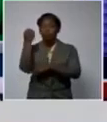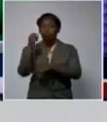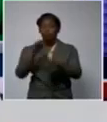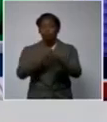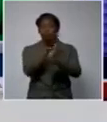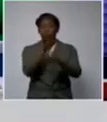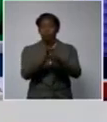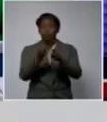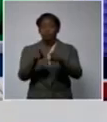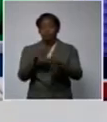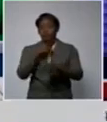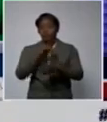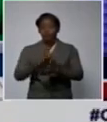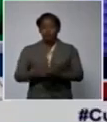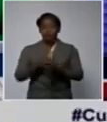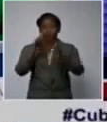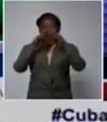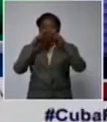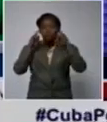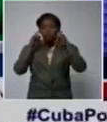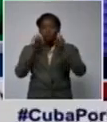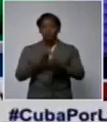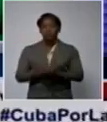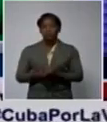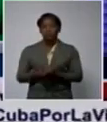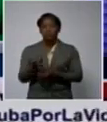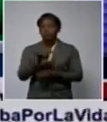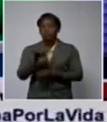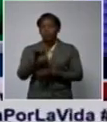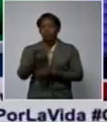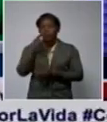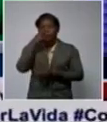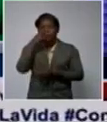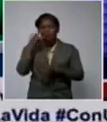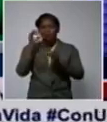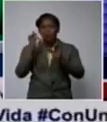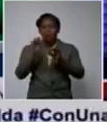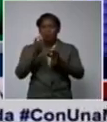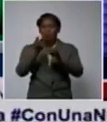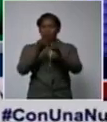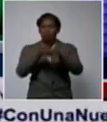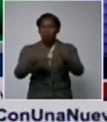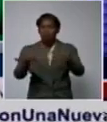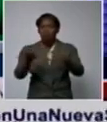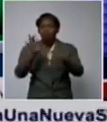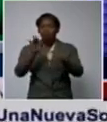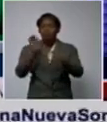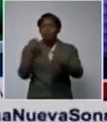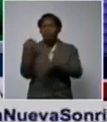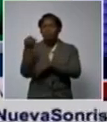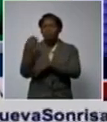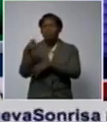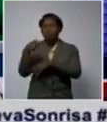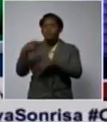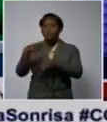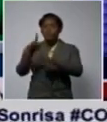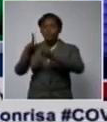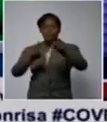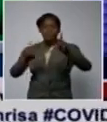el nasobuco, el distanciamiento, bien, las cosas que sabemos. En cuanto a la necesidad de que las